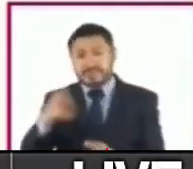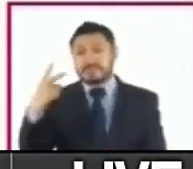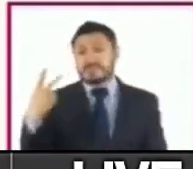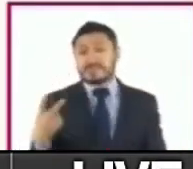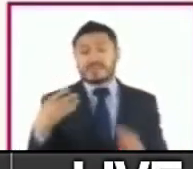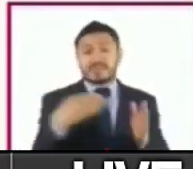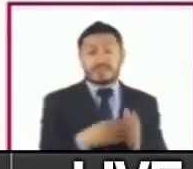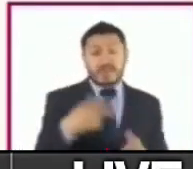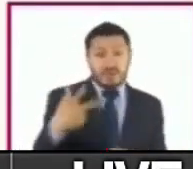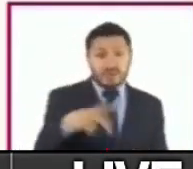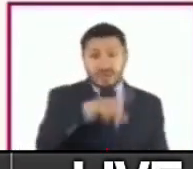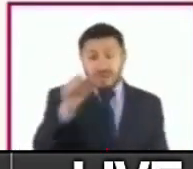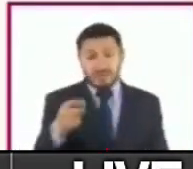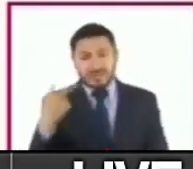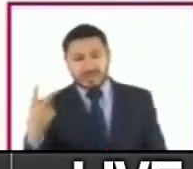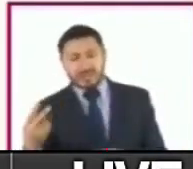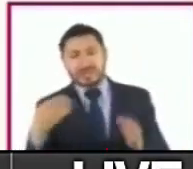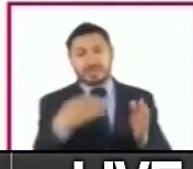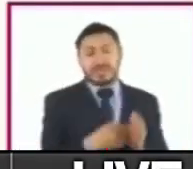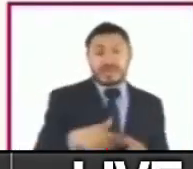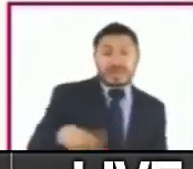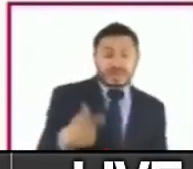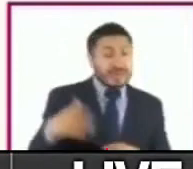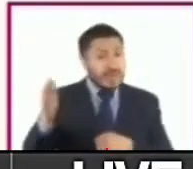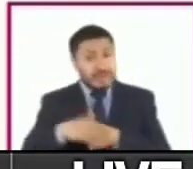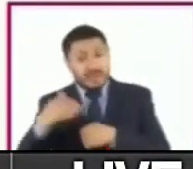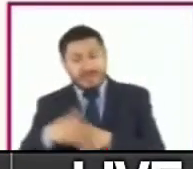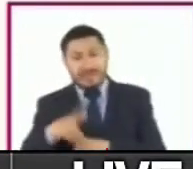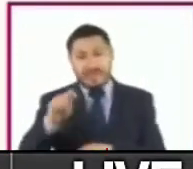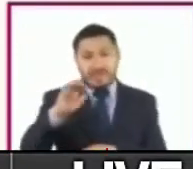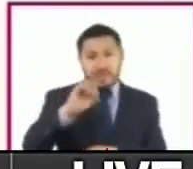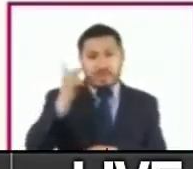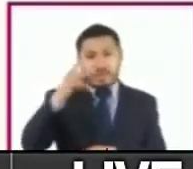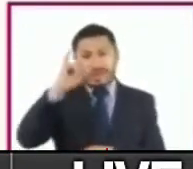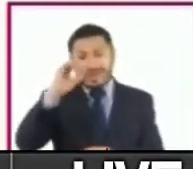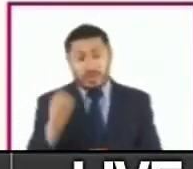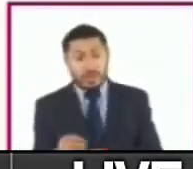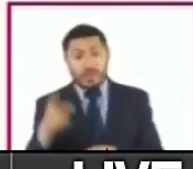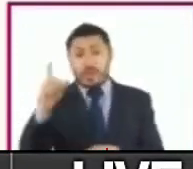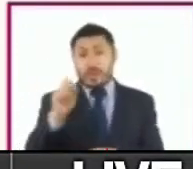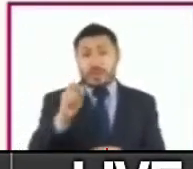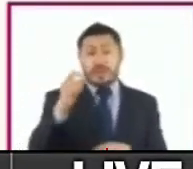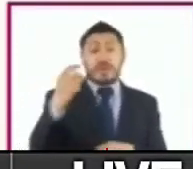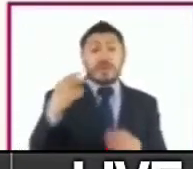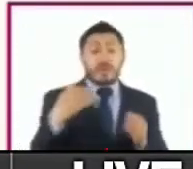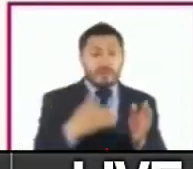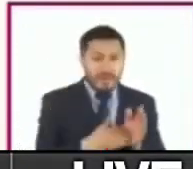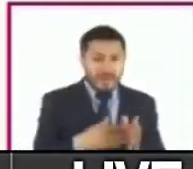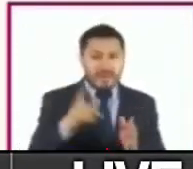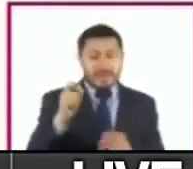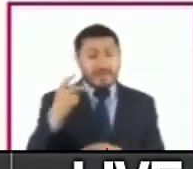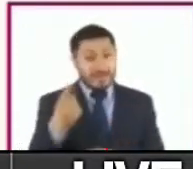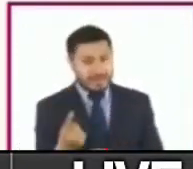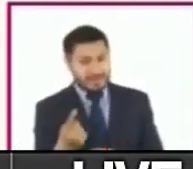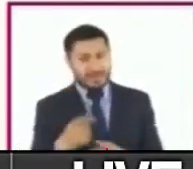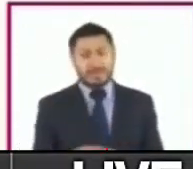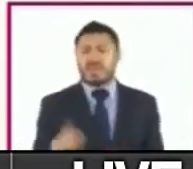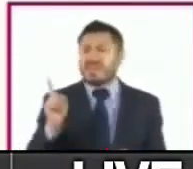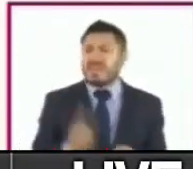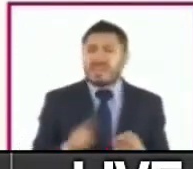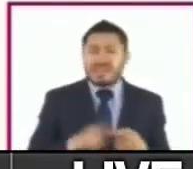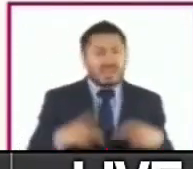en Londres 2012 y próximamente en Tokio 2021. ¿Quiénes realizan este